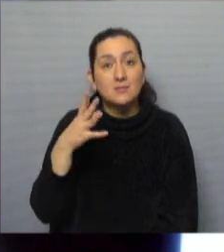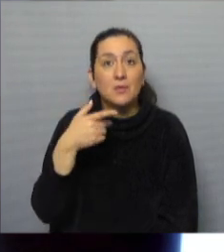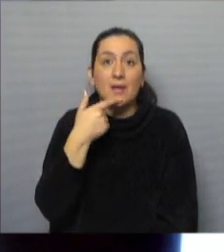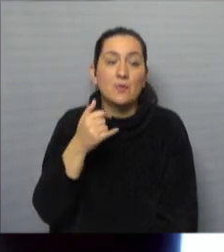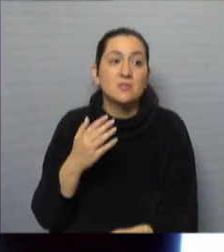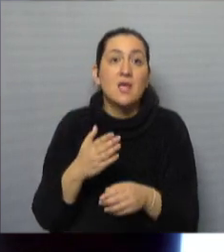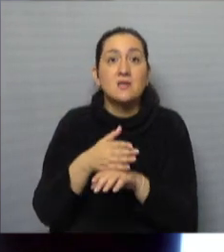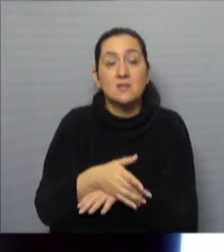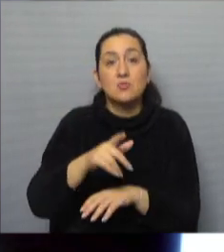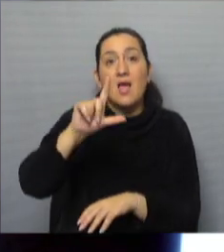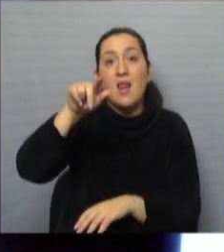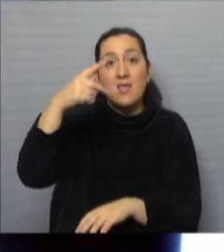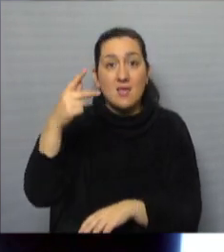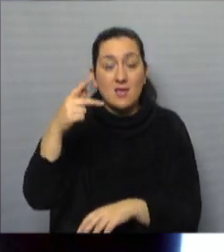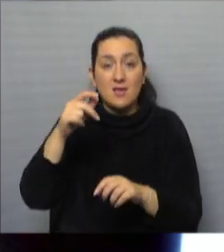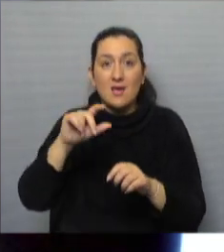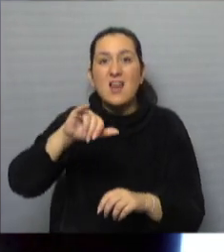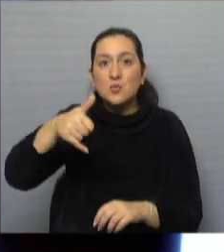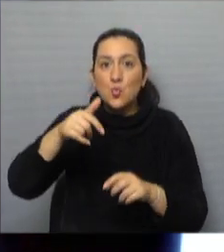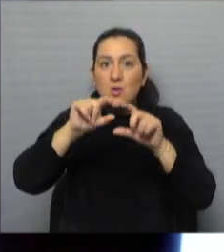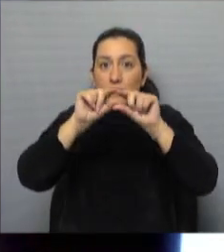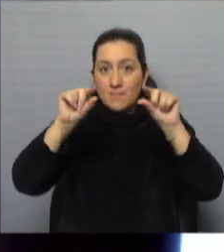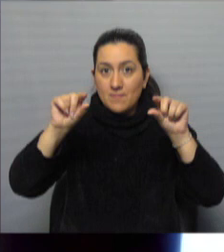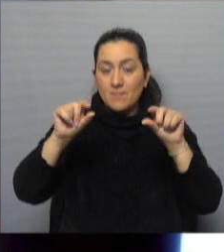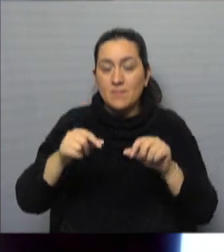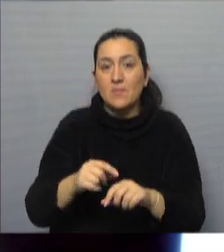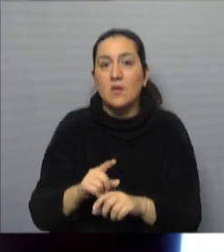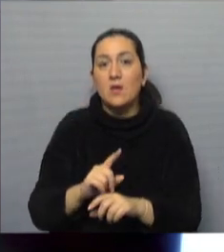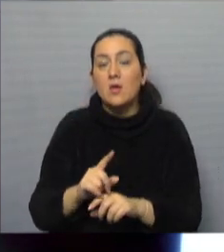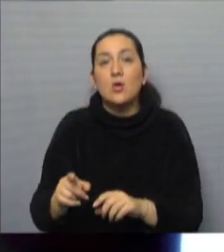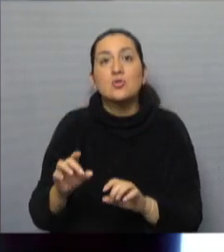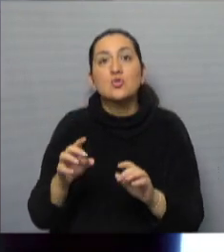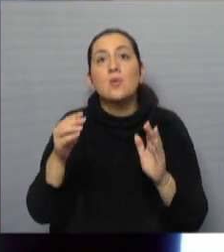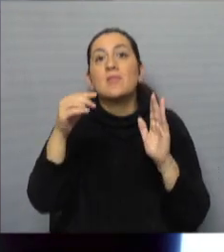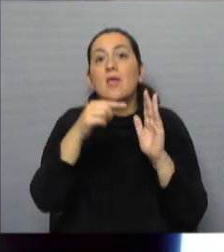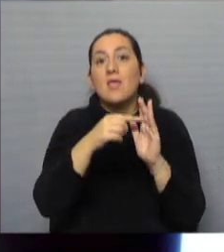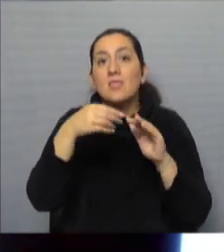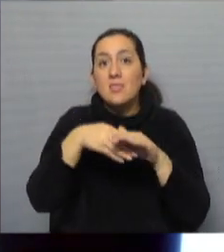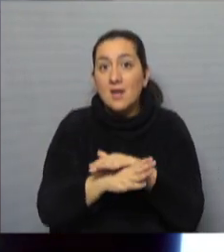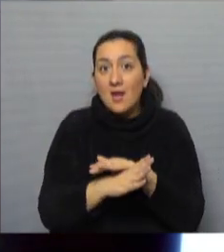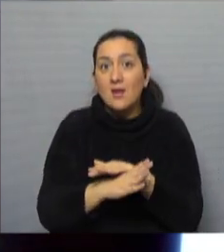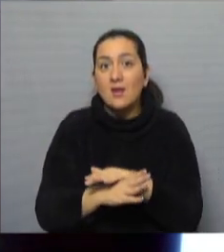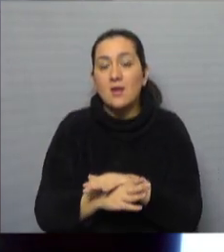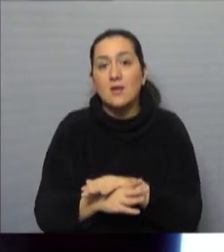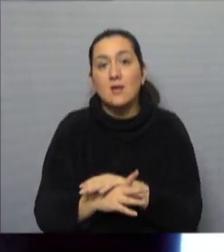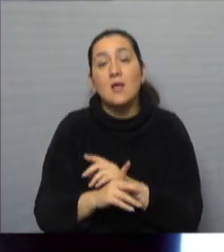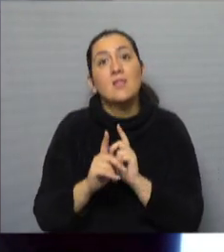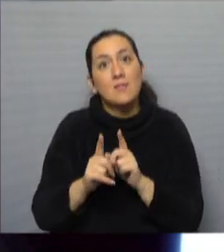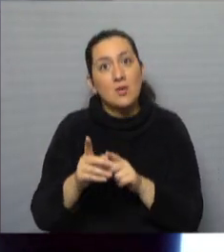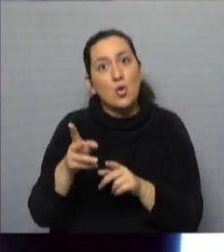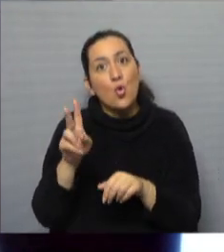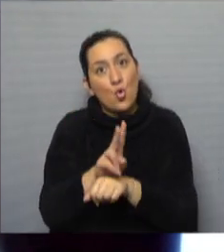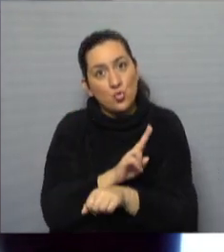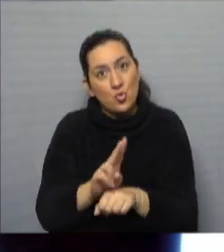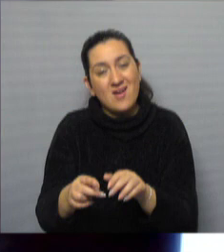a los links no es decir no estar solamente debe entrar y solamente el contenido de la página sino también revisar bien qué